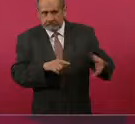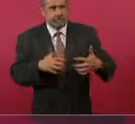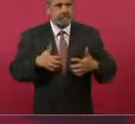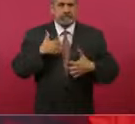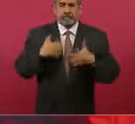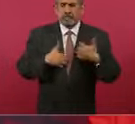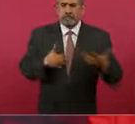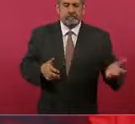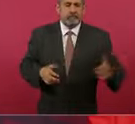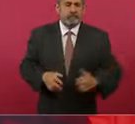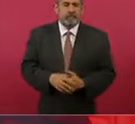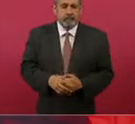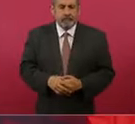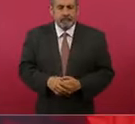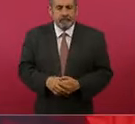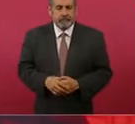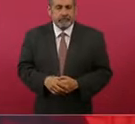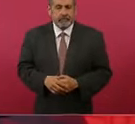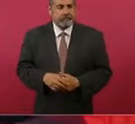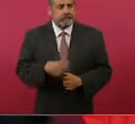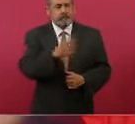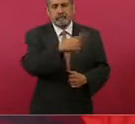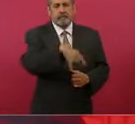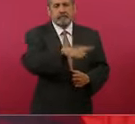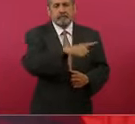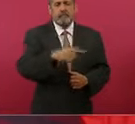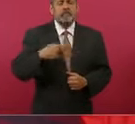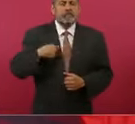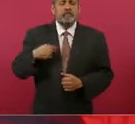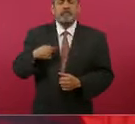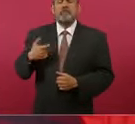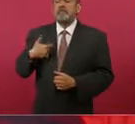los casos, ¿qué hicimos?